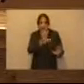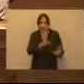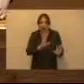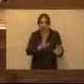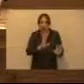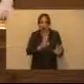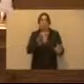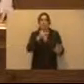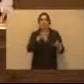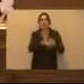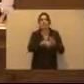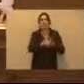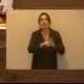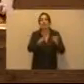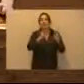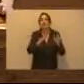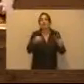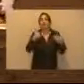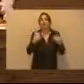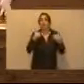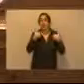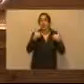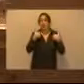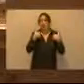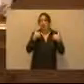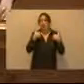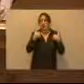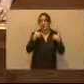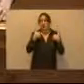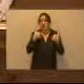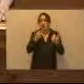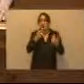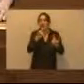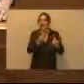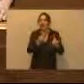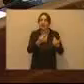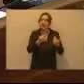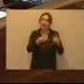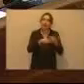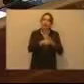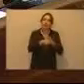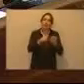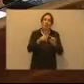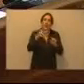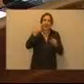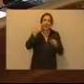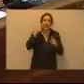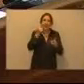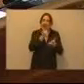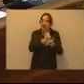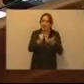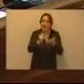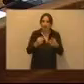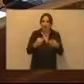e que a xestión diba a ser responsable, que diba a ser el garante público, el garante de lo